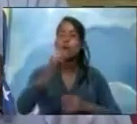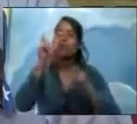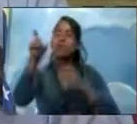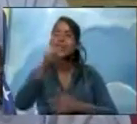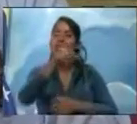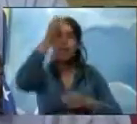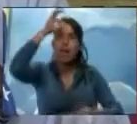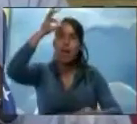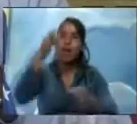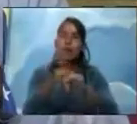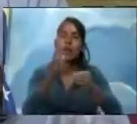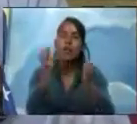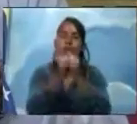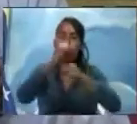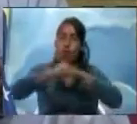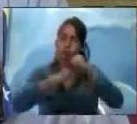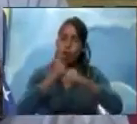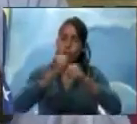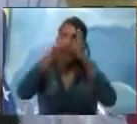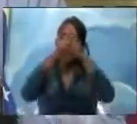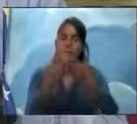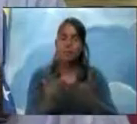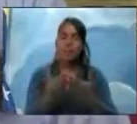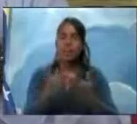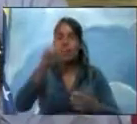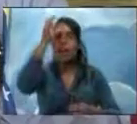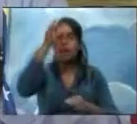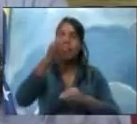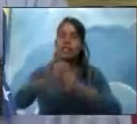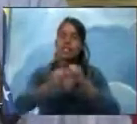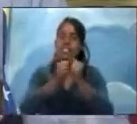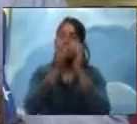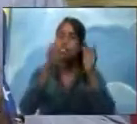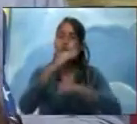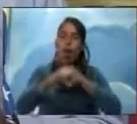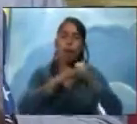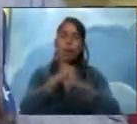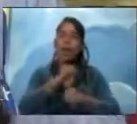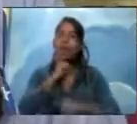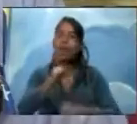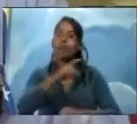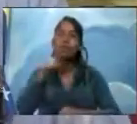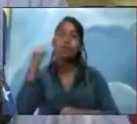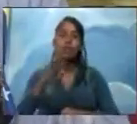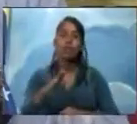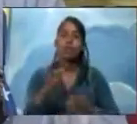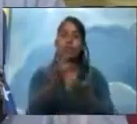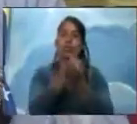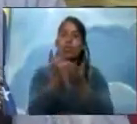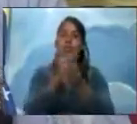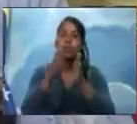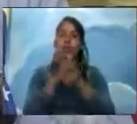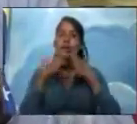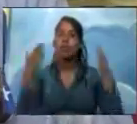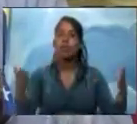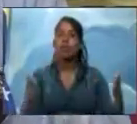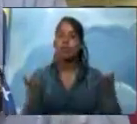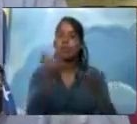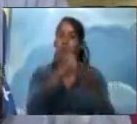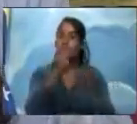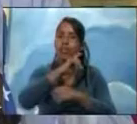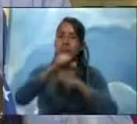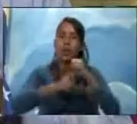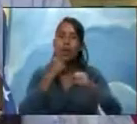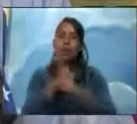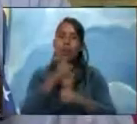la fe con obra. La Biblia dice que la fe sin obra es muerta. Dice que los libros fueron abiertos, los libros de las